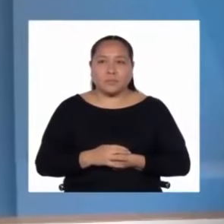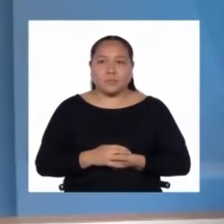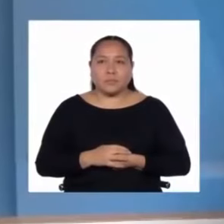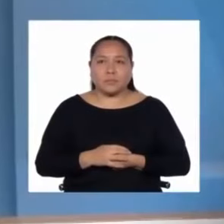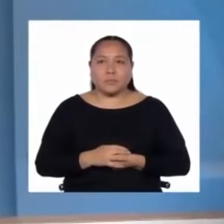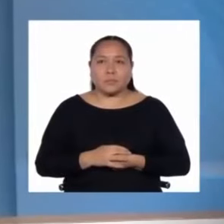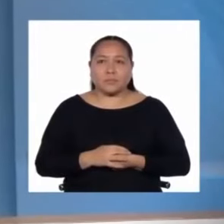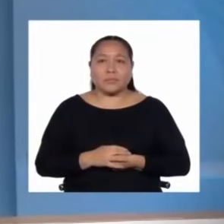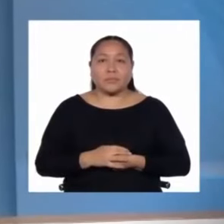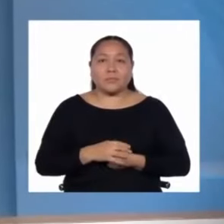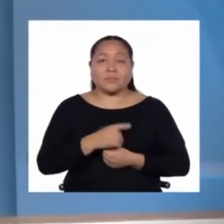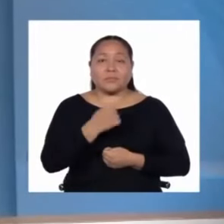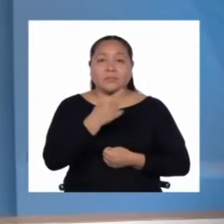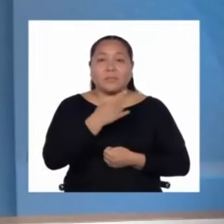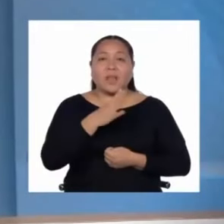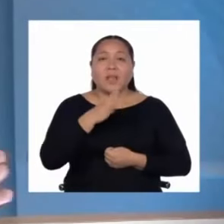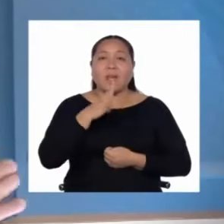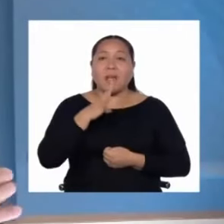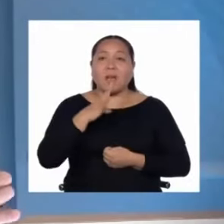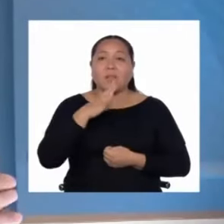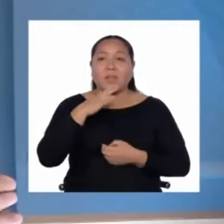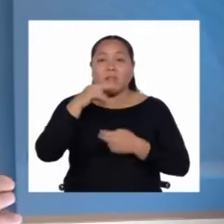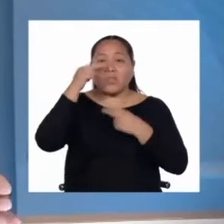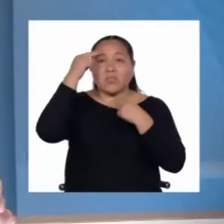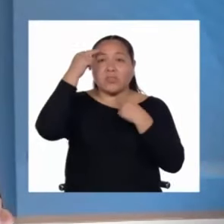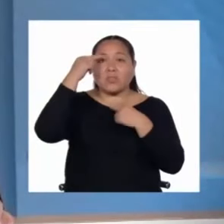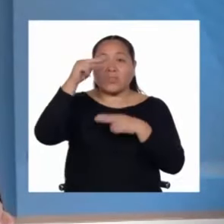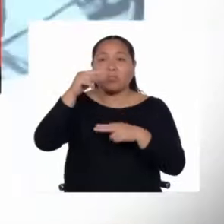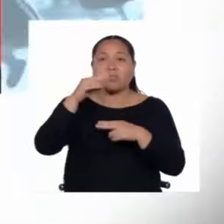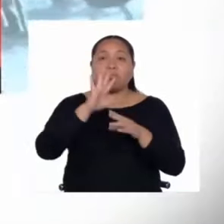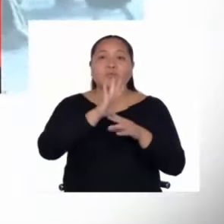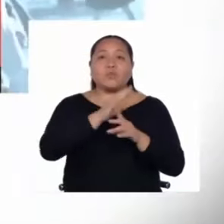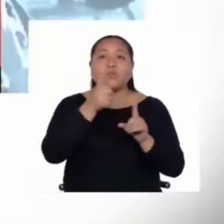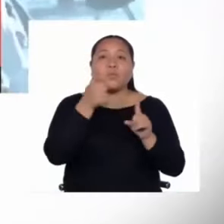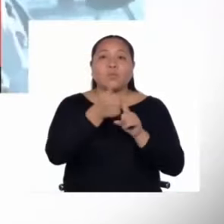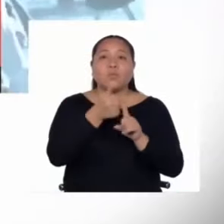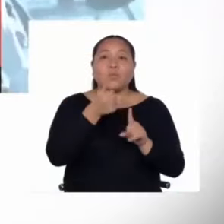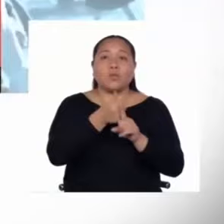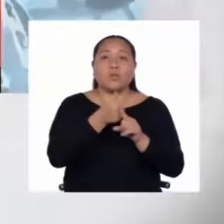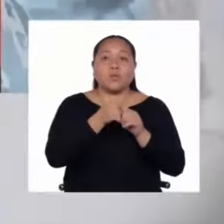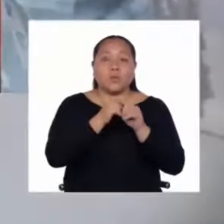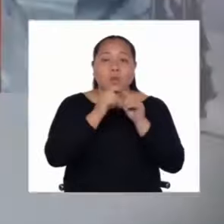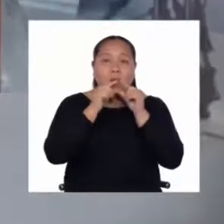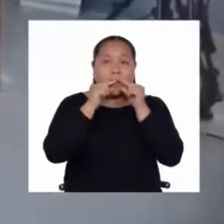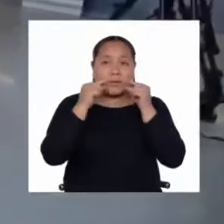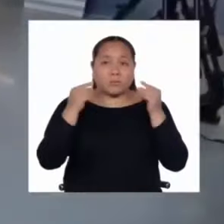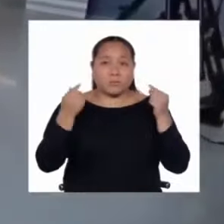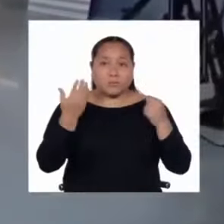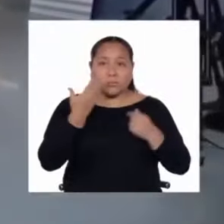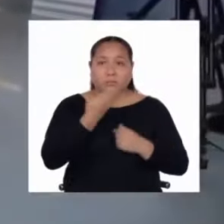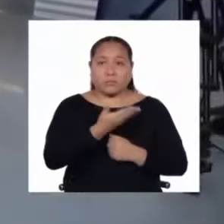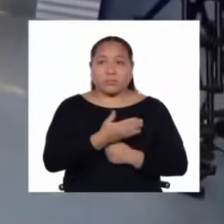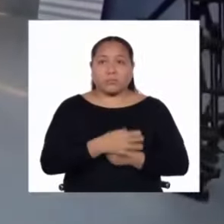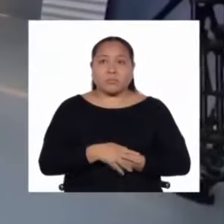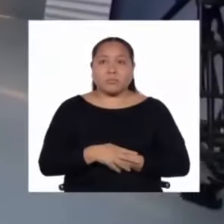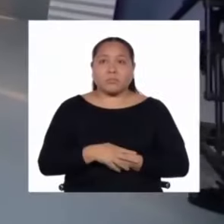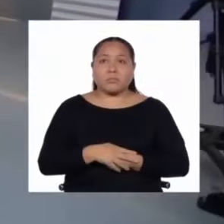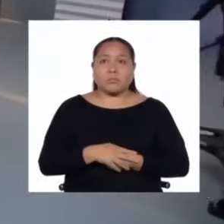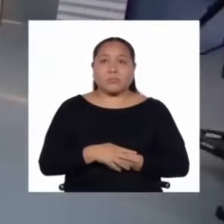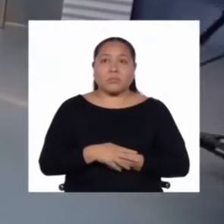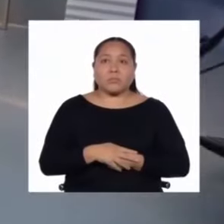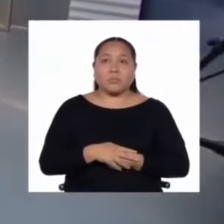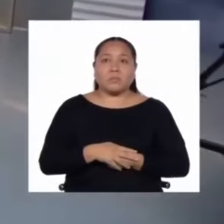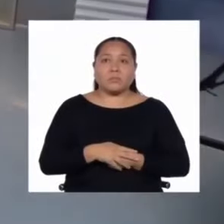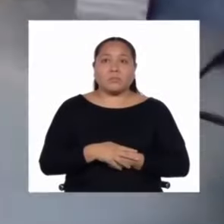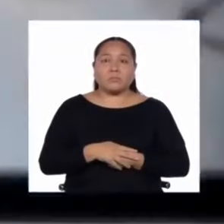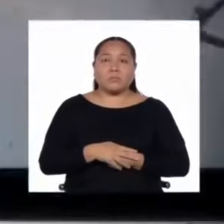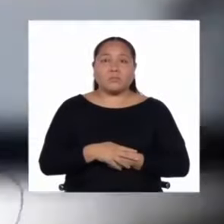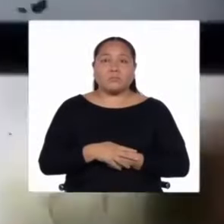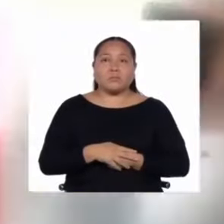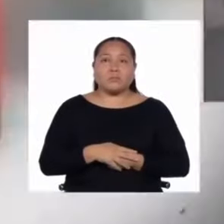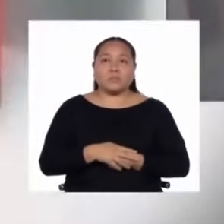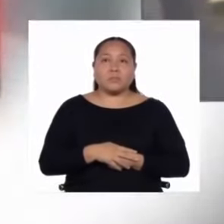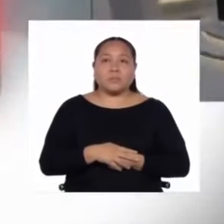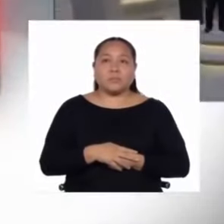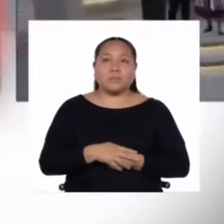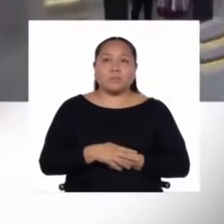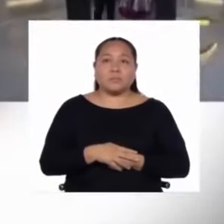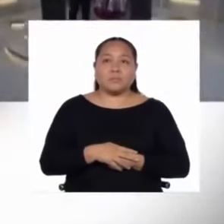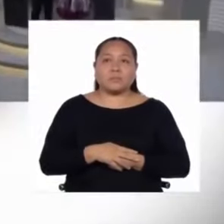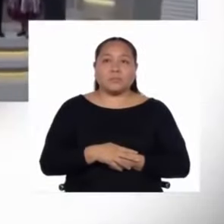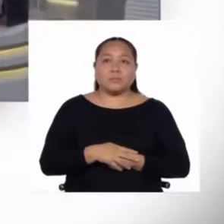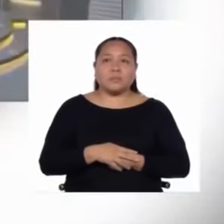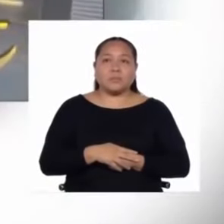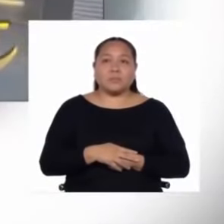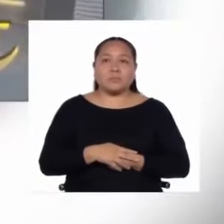Chay ha chay, kay piñam kachkaniko. Aymar marcandiatia winakapa, istañatakisti. Patunka pusinur sarajkan,